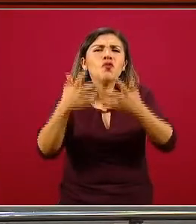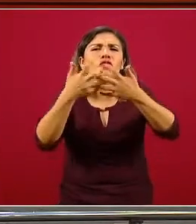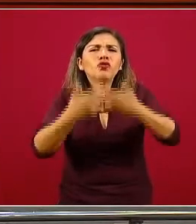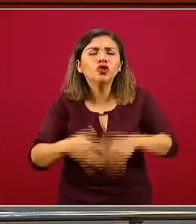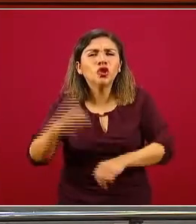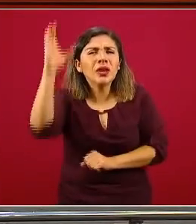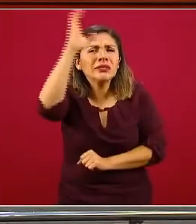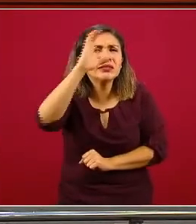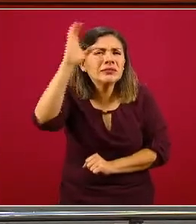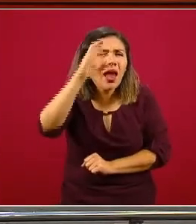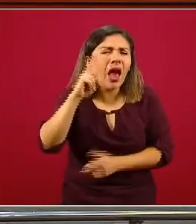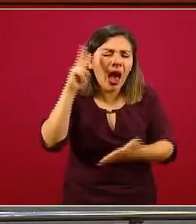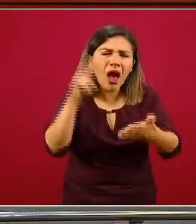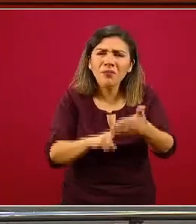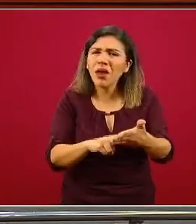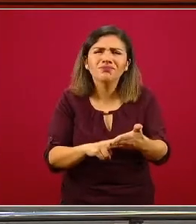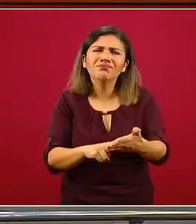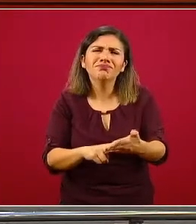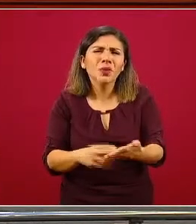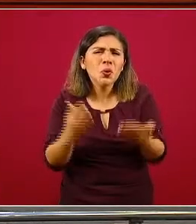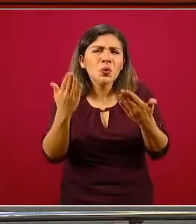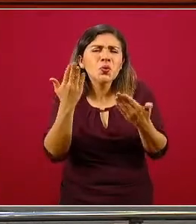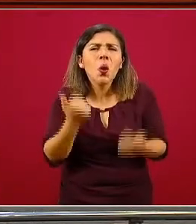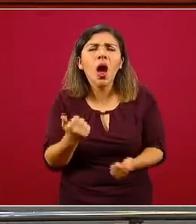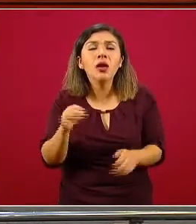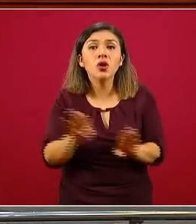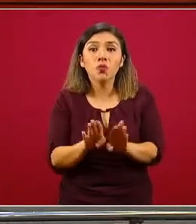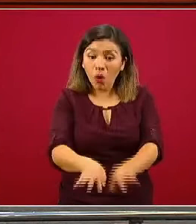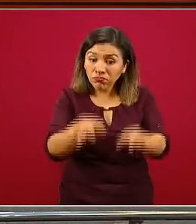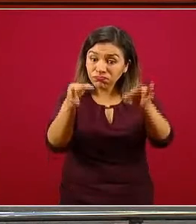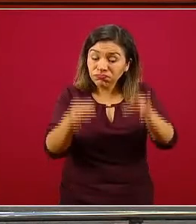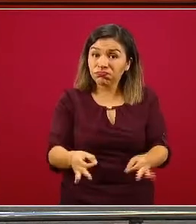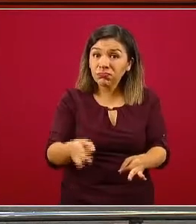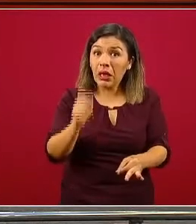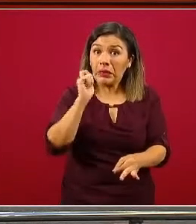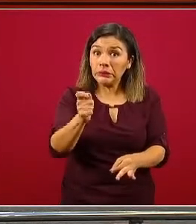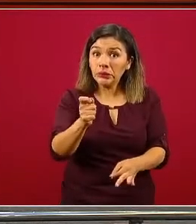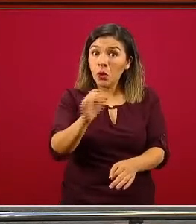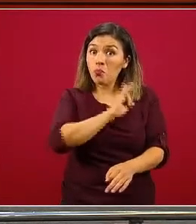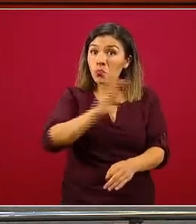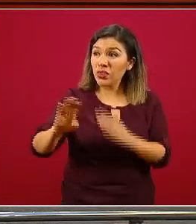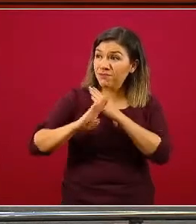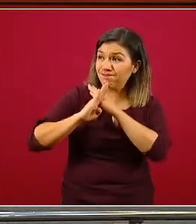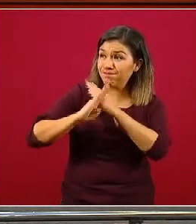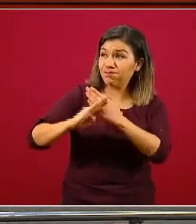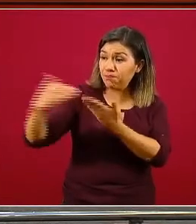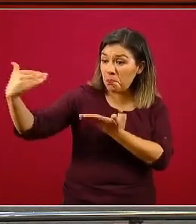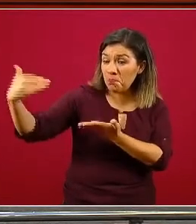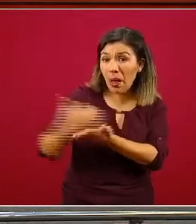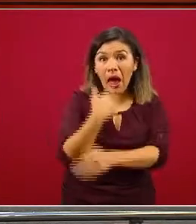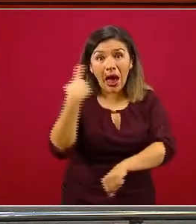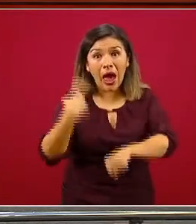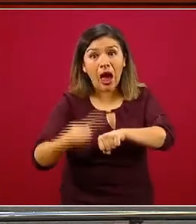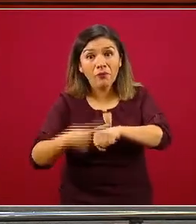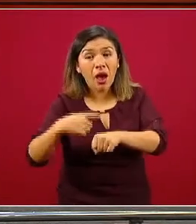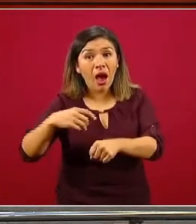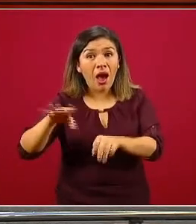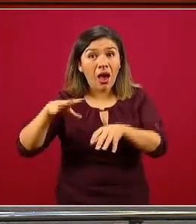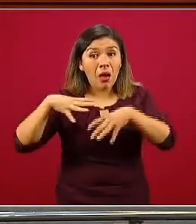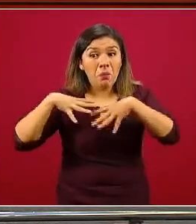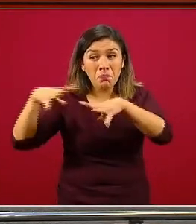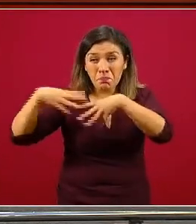la ciencia, no hay evidencia alguna formal de que se pueda evitar las epidemias